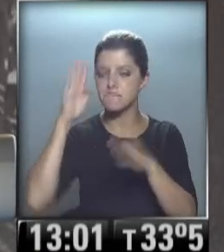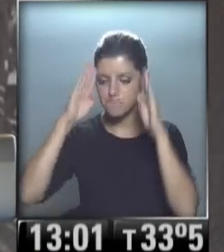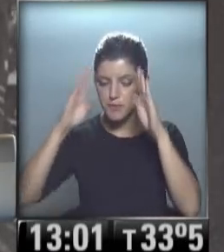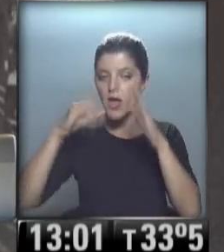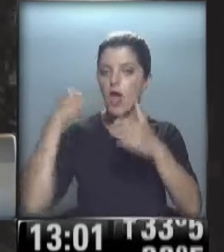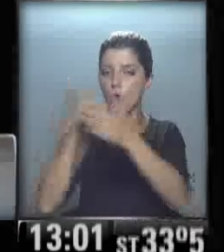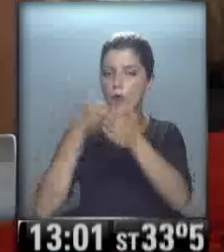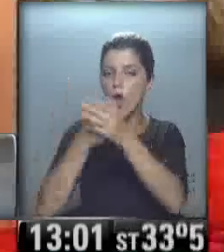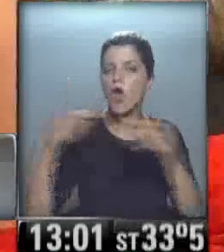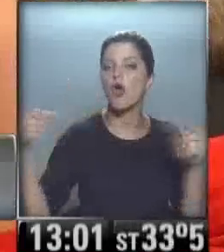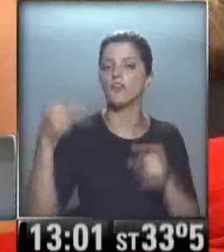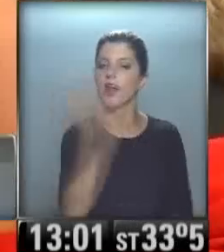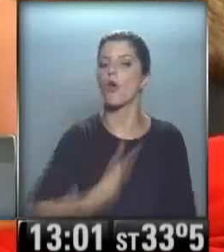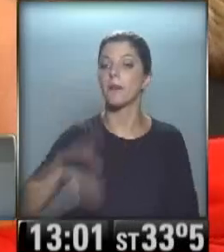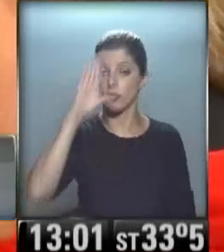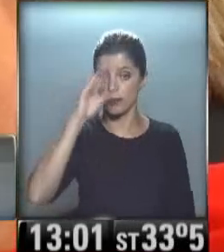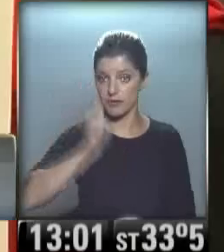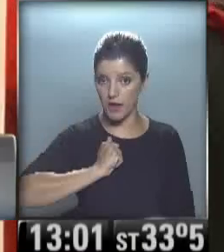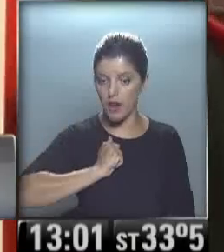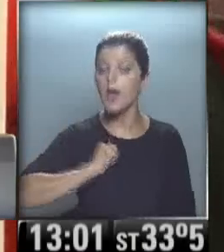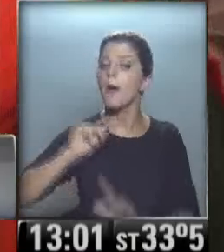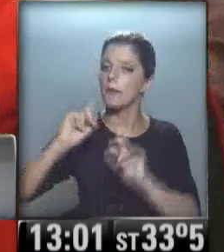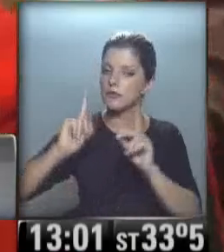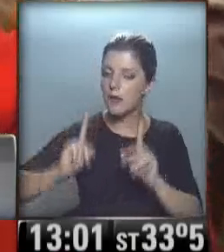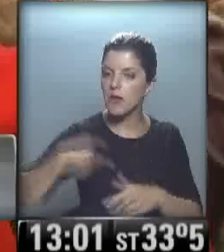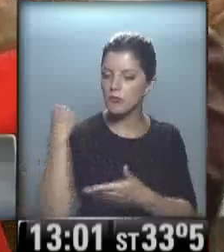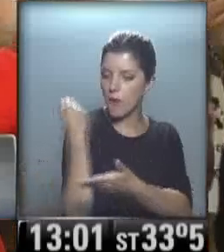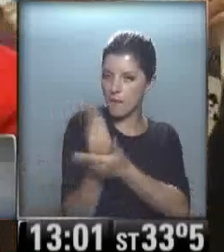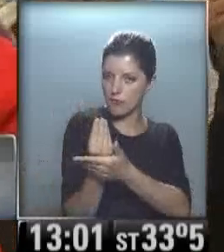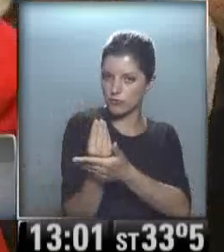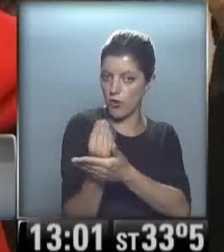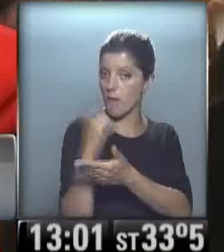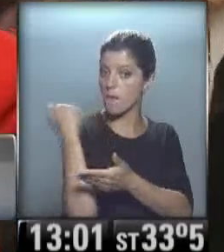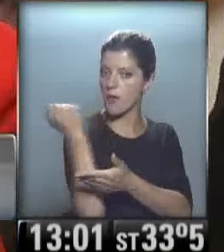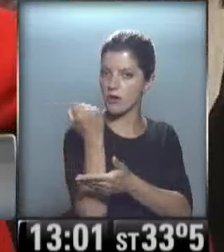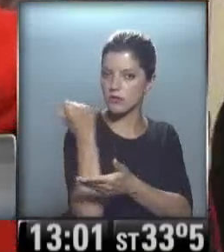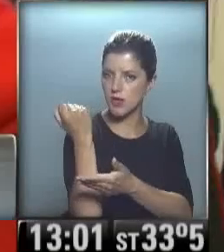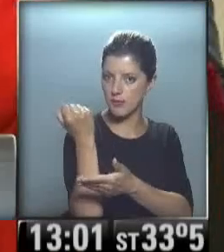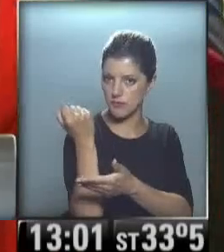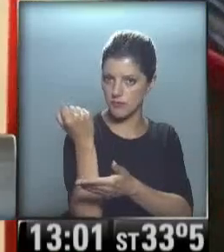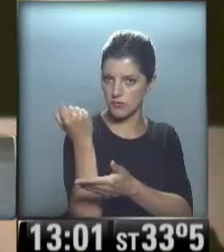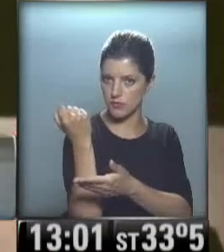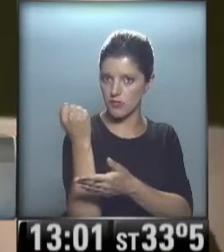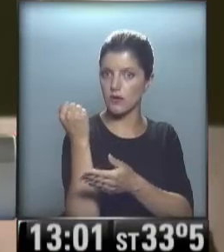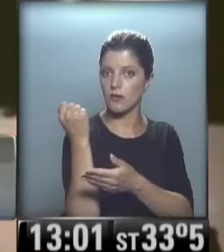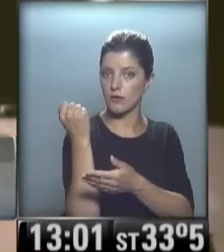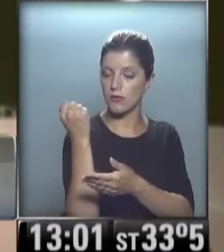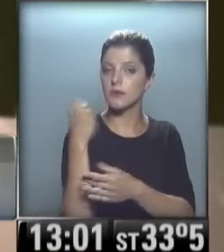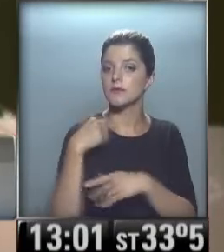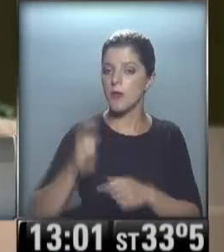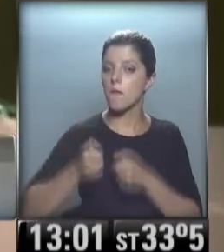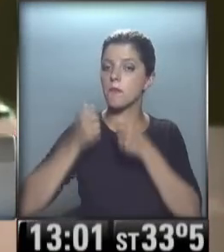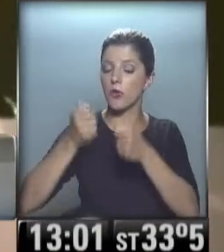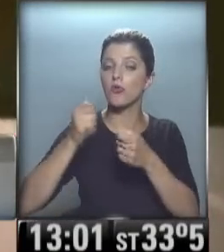dictadura representa también el ser una figura emblemática en la concertación que fue la